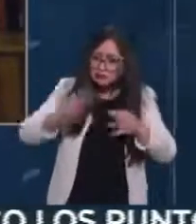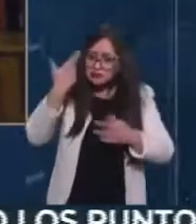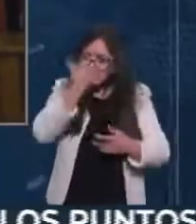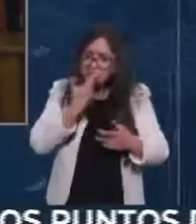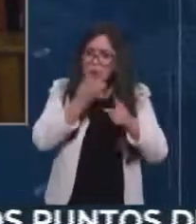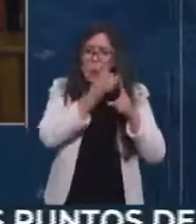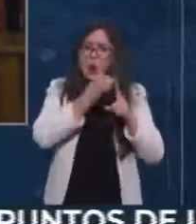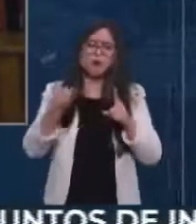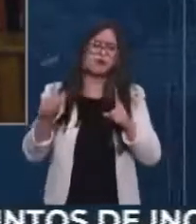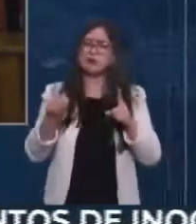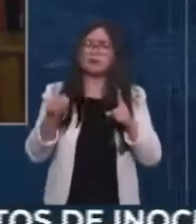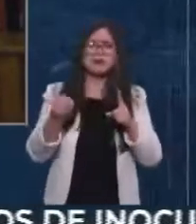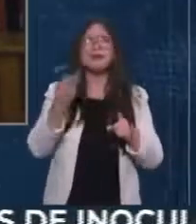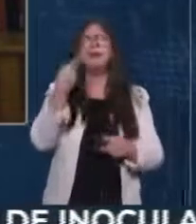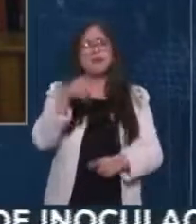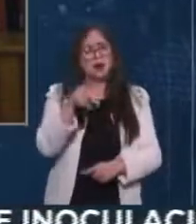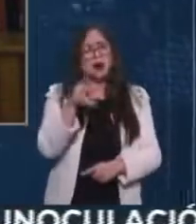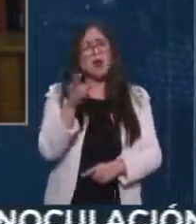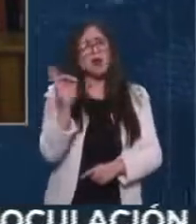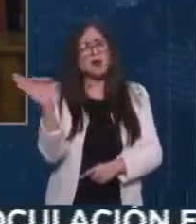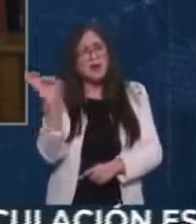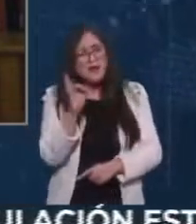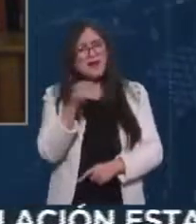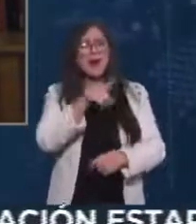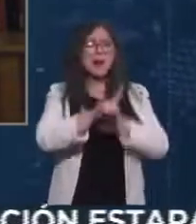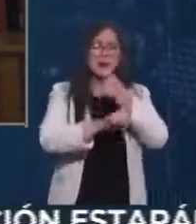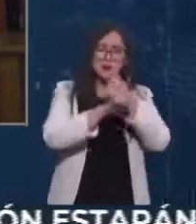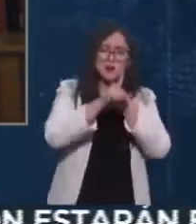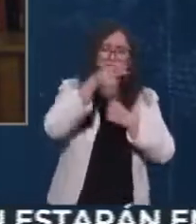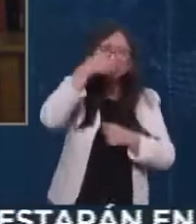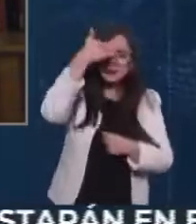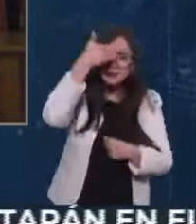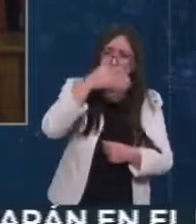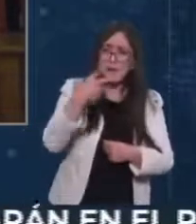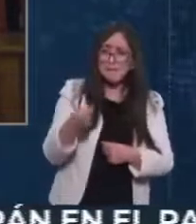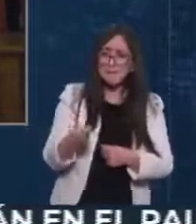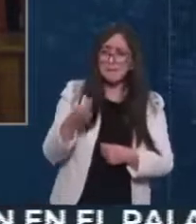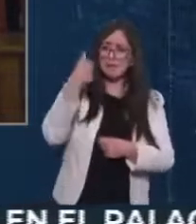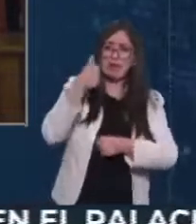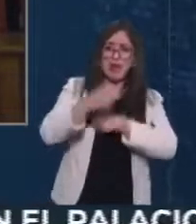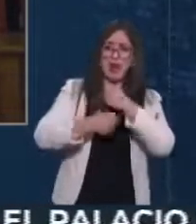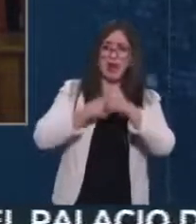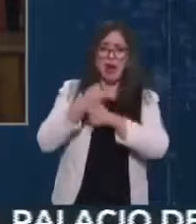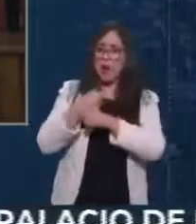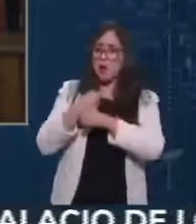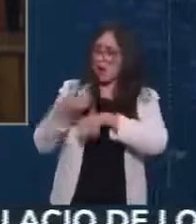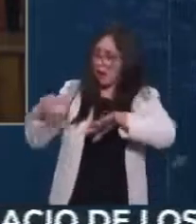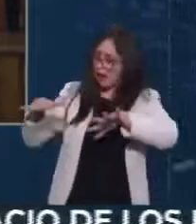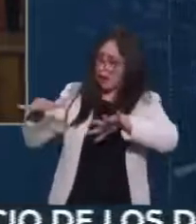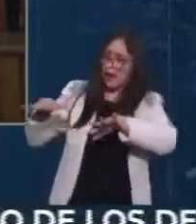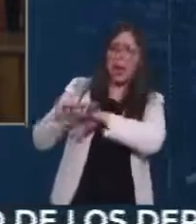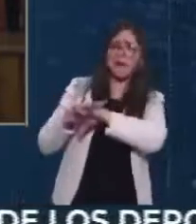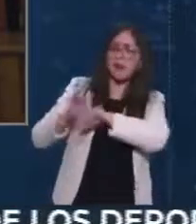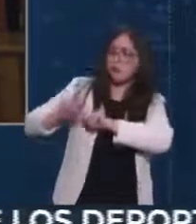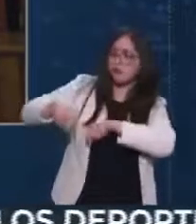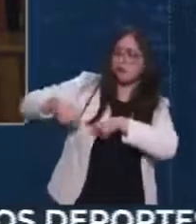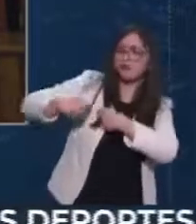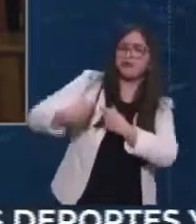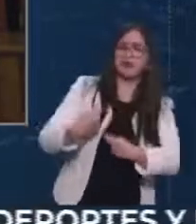que típicamente sucede en un primer año de cambio de administración, donde por supuesto